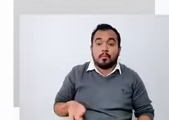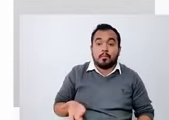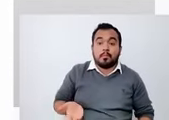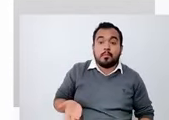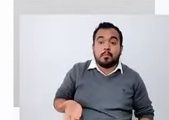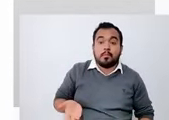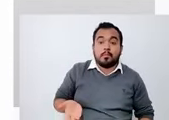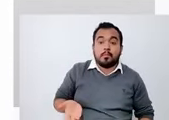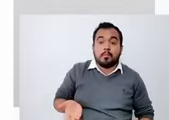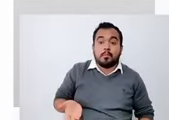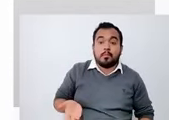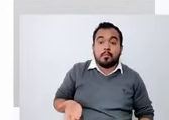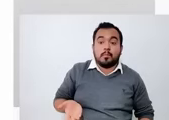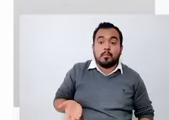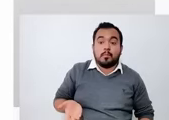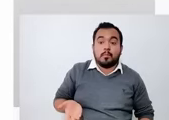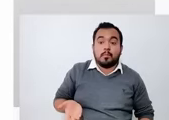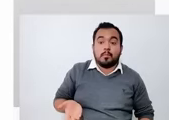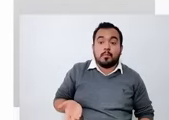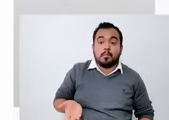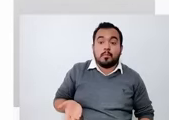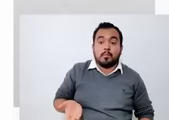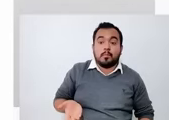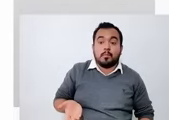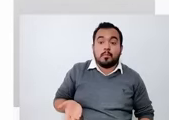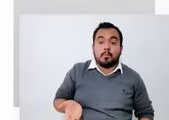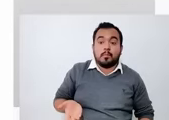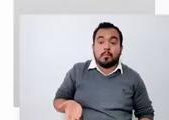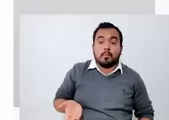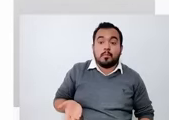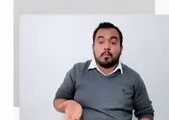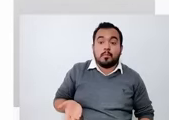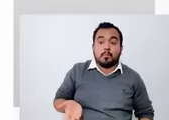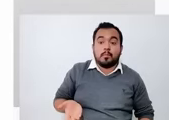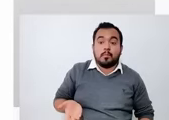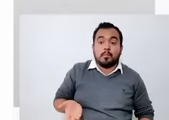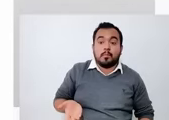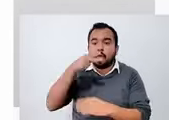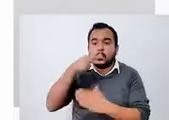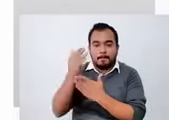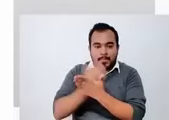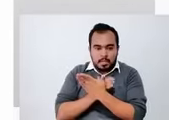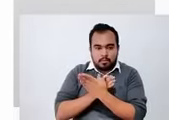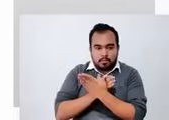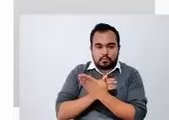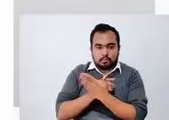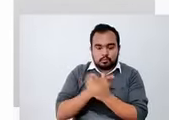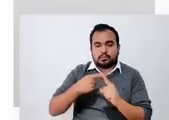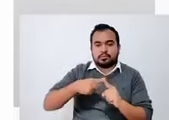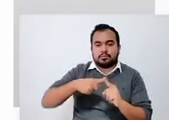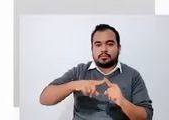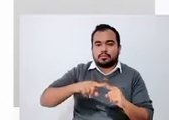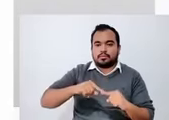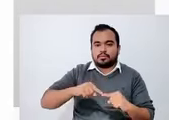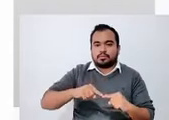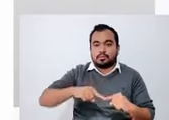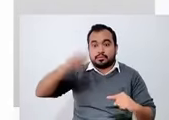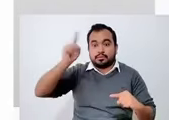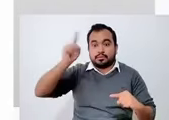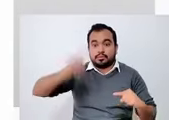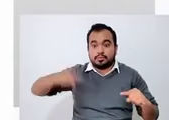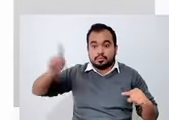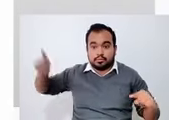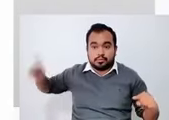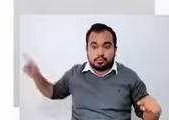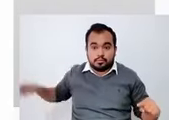fumar o cuánto deja de fumar la gente? O fuma más, es decir, esa es la elasticidad. Bueno, pues la elasticidad de la prisión con respecto